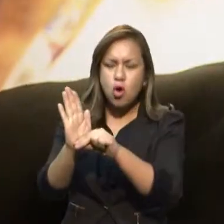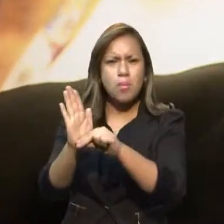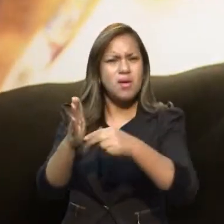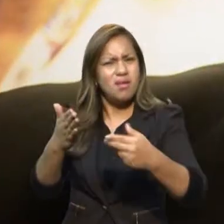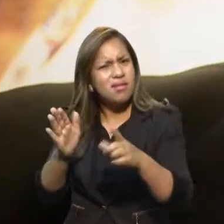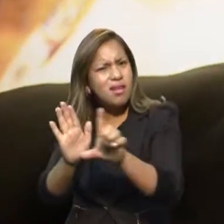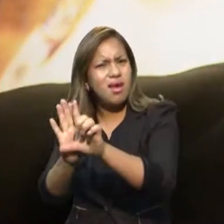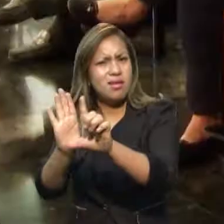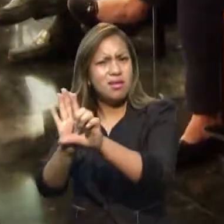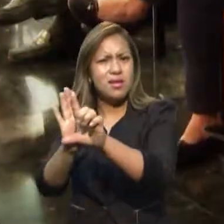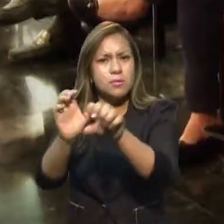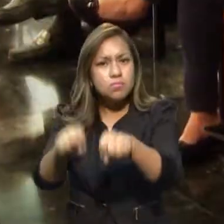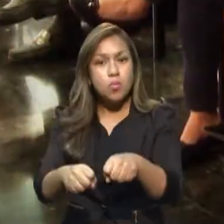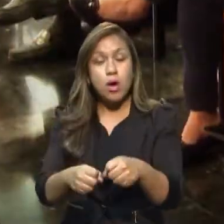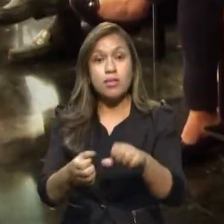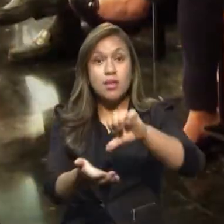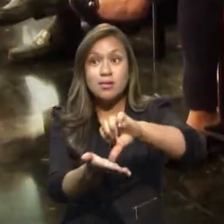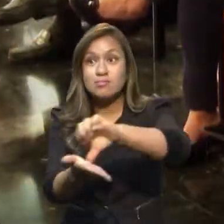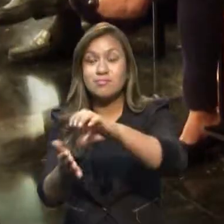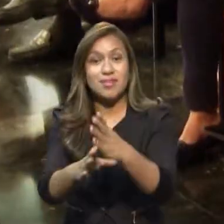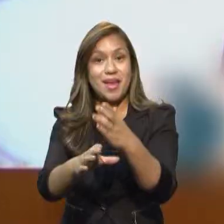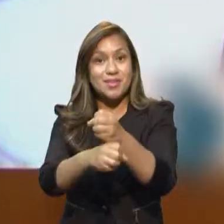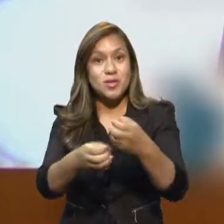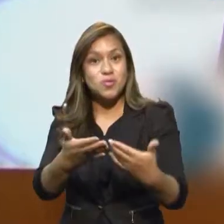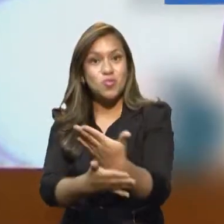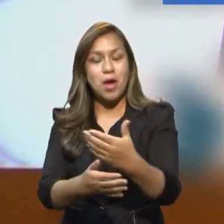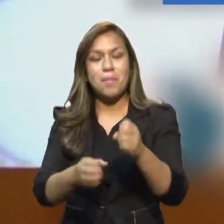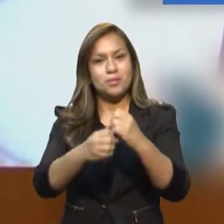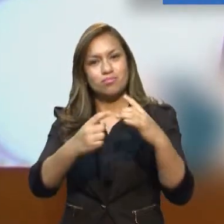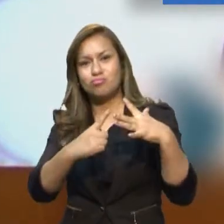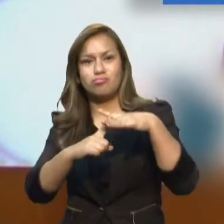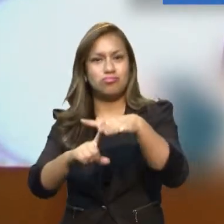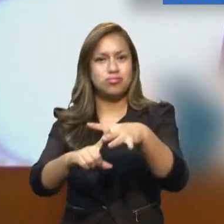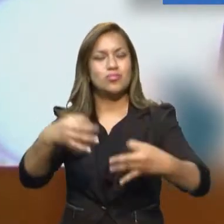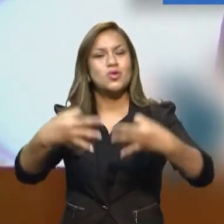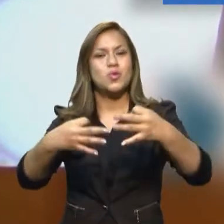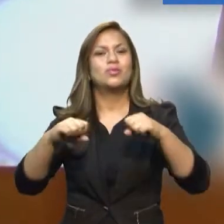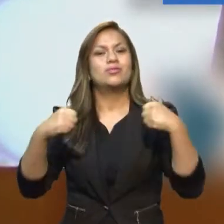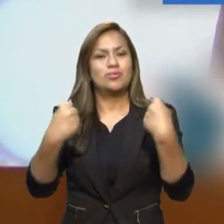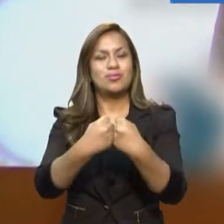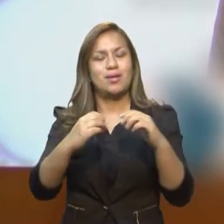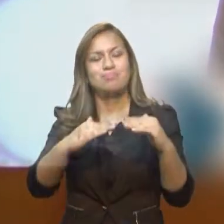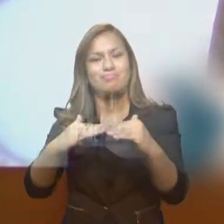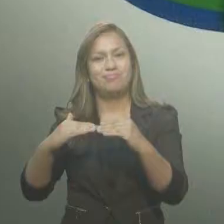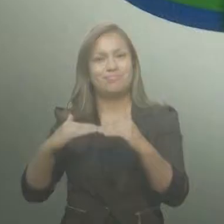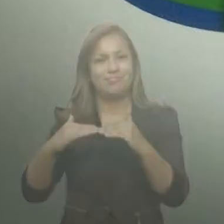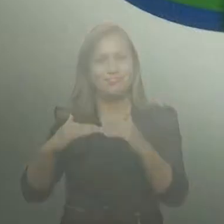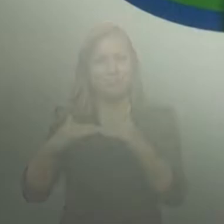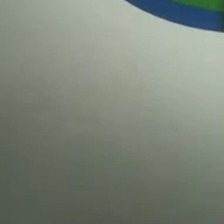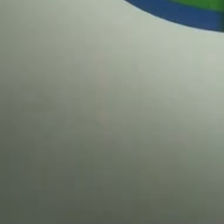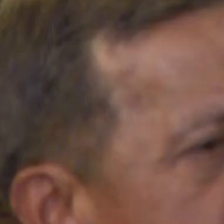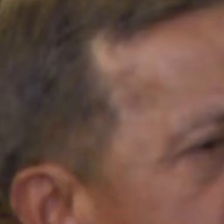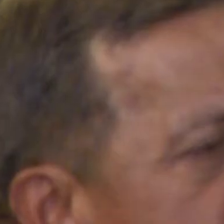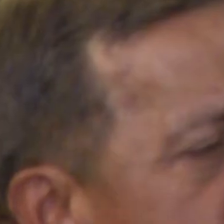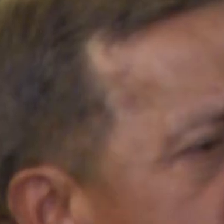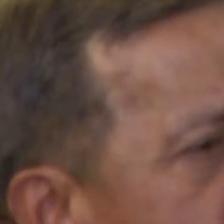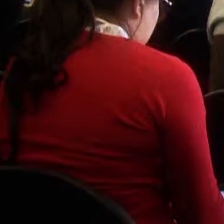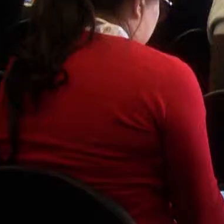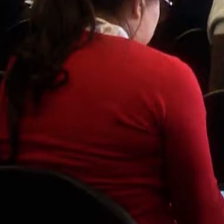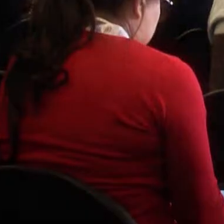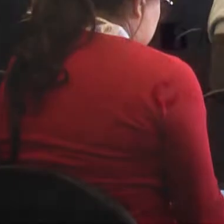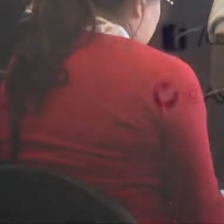generar realmente normativas para ciudades incluyentes, equitativas y de justicia social.